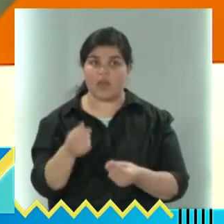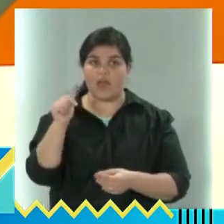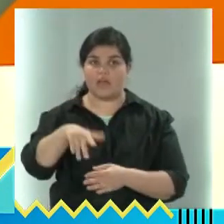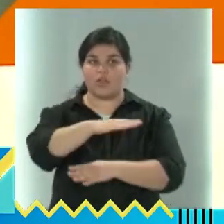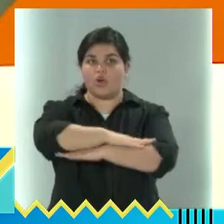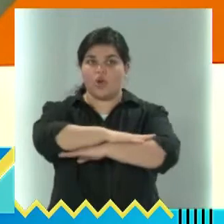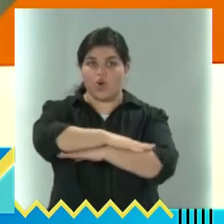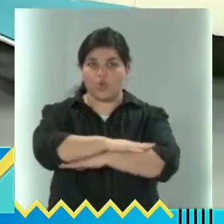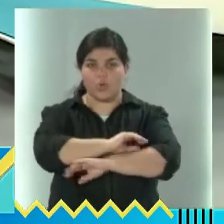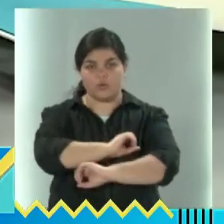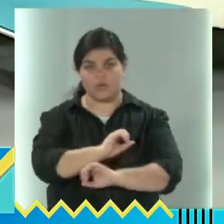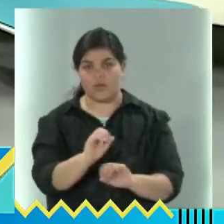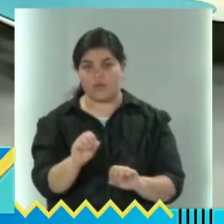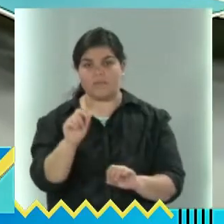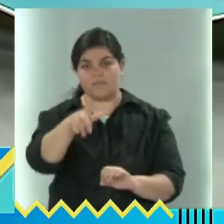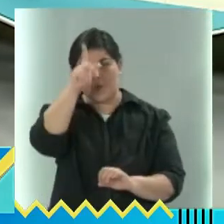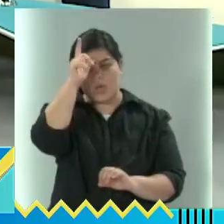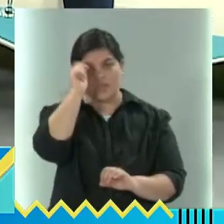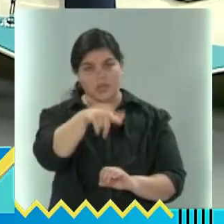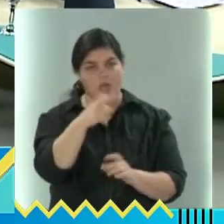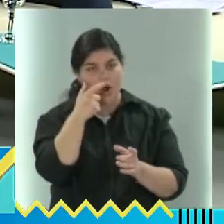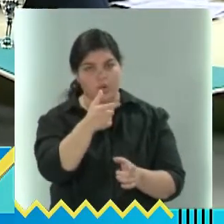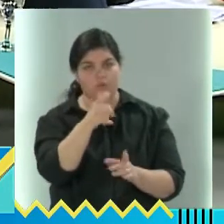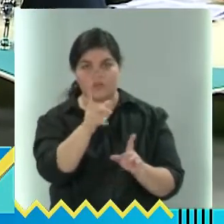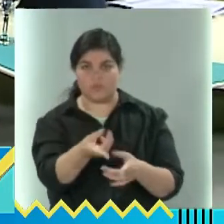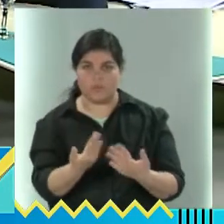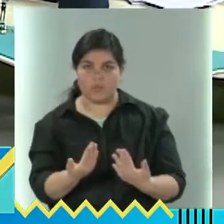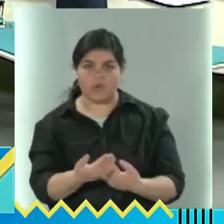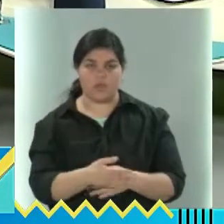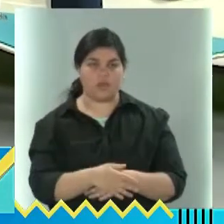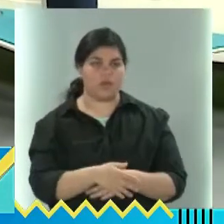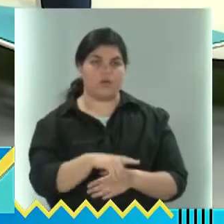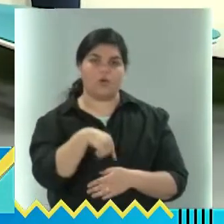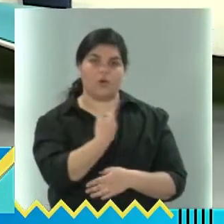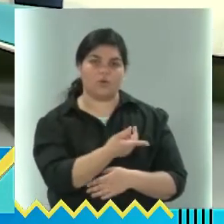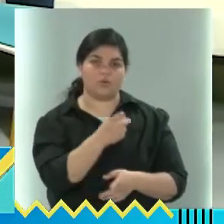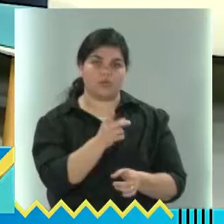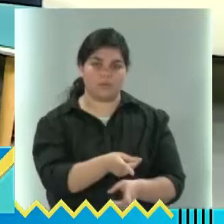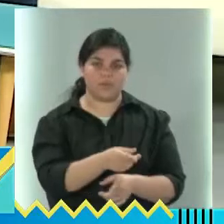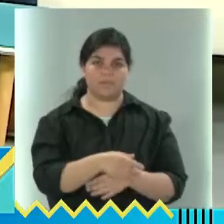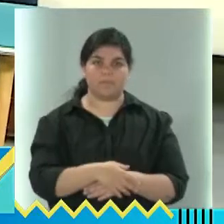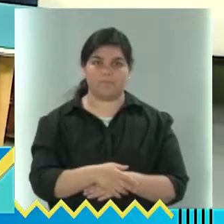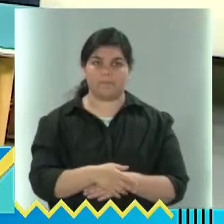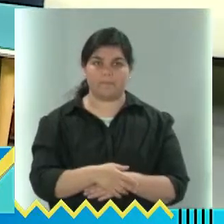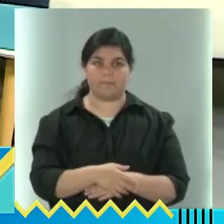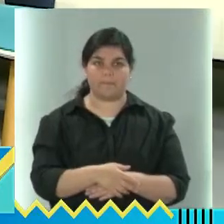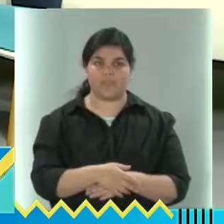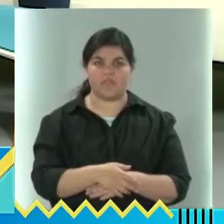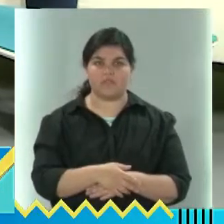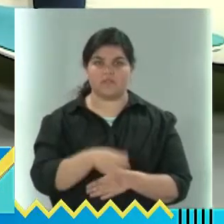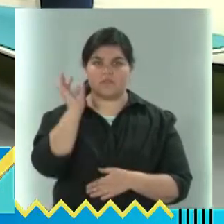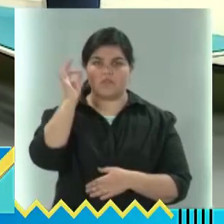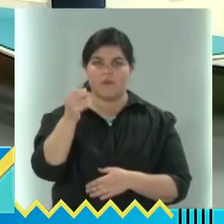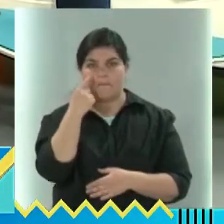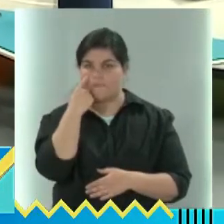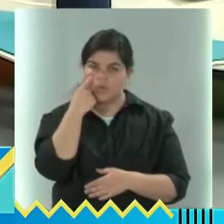en el funcionario policial en este caso. Bien, otro punto donde también se ha hecho foco en el tema de la jurisdicción municipal, ¿sí?